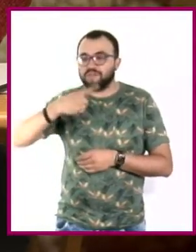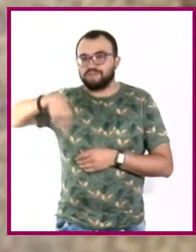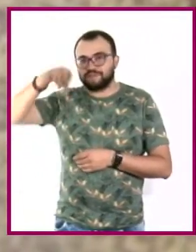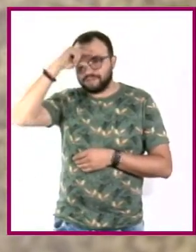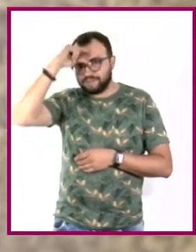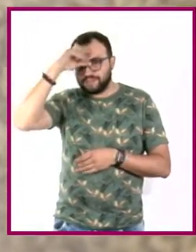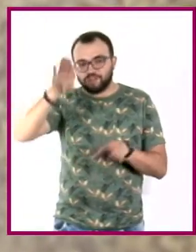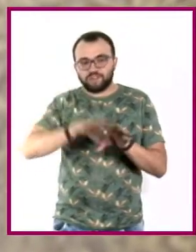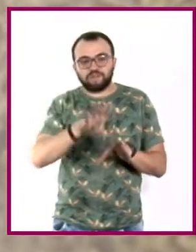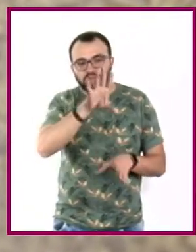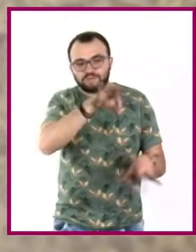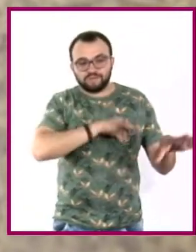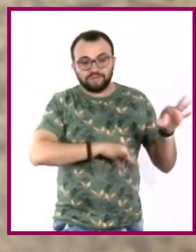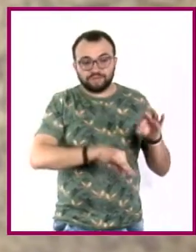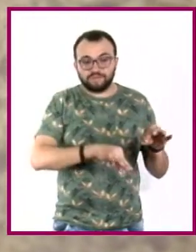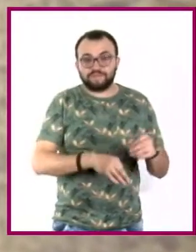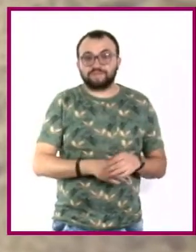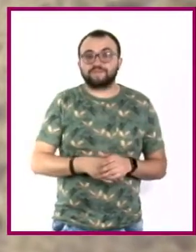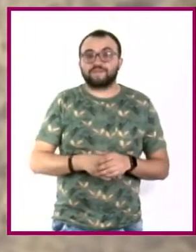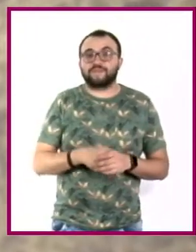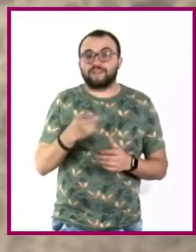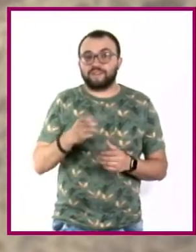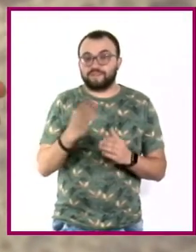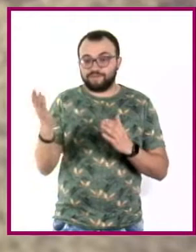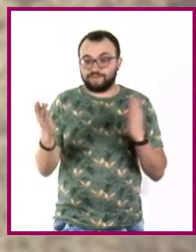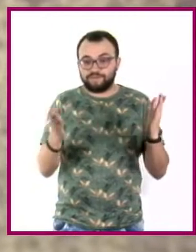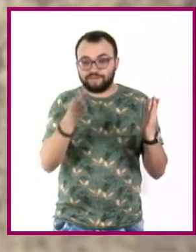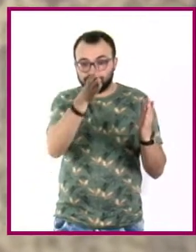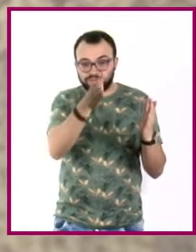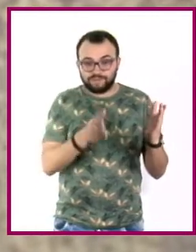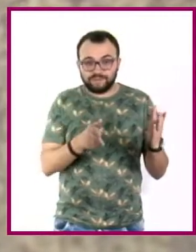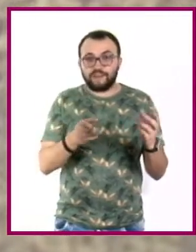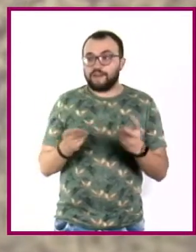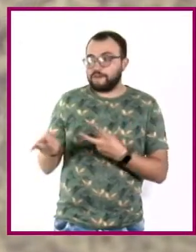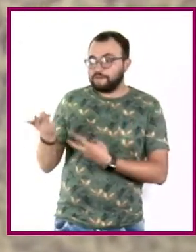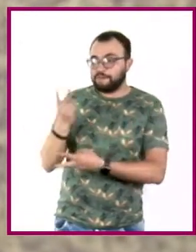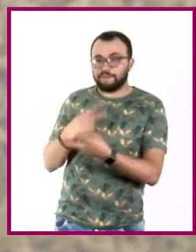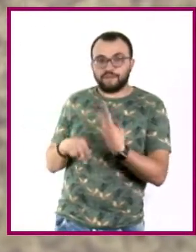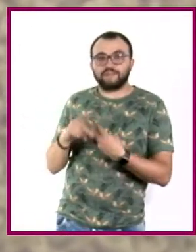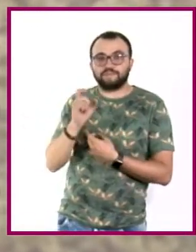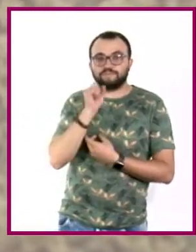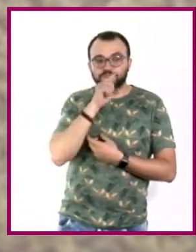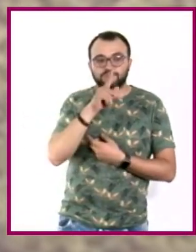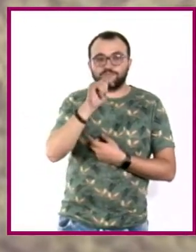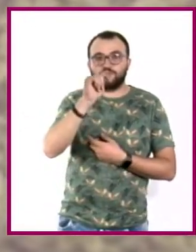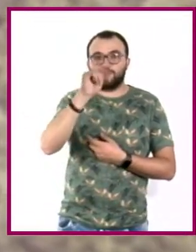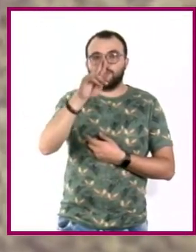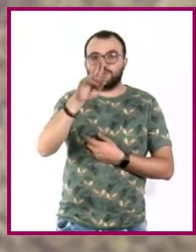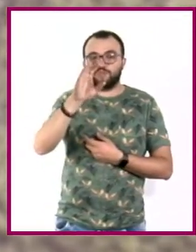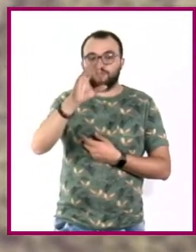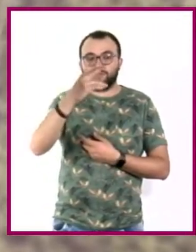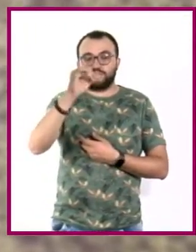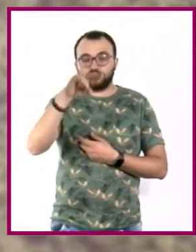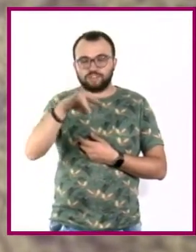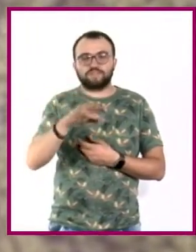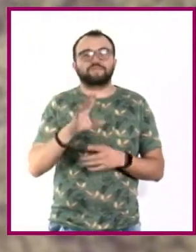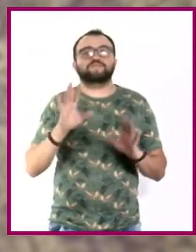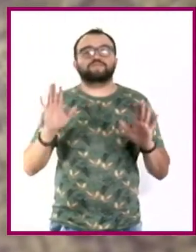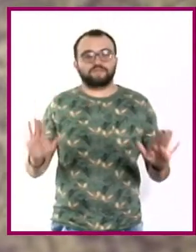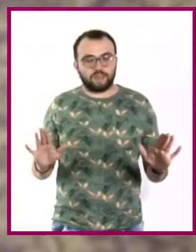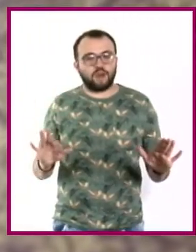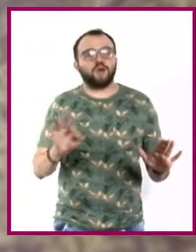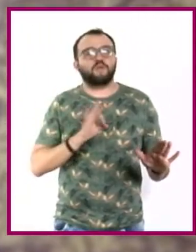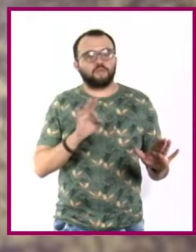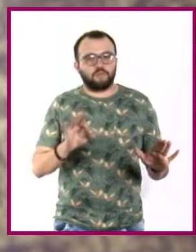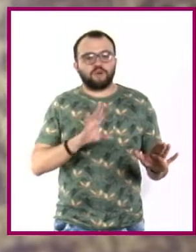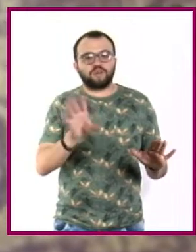encontrarlas. Y en medio de esa actitud de derrota, llega Turchin y dice que se esperen, que sí se puede encontrar principios